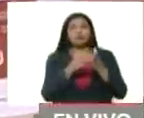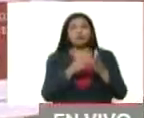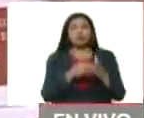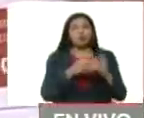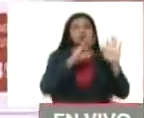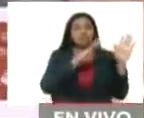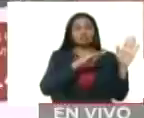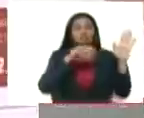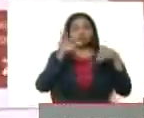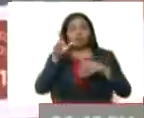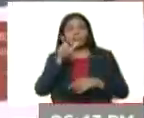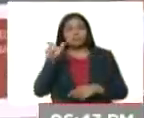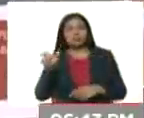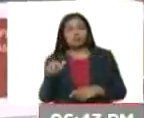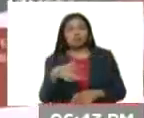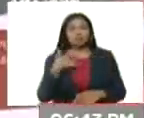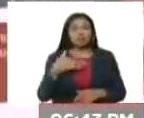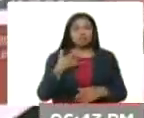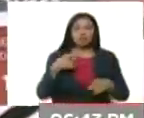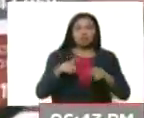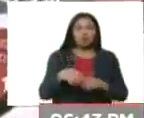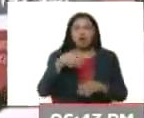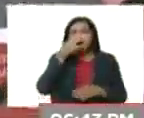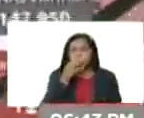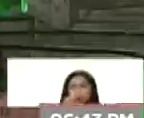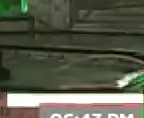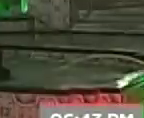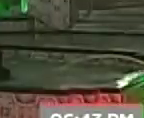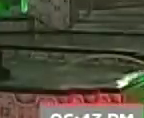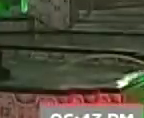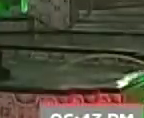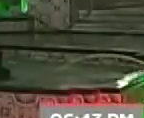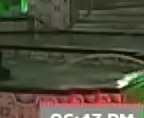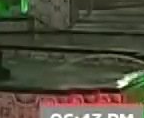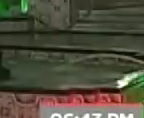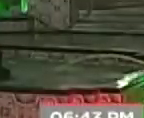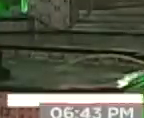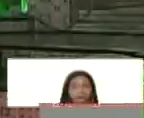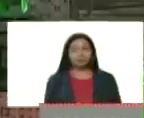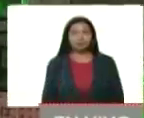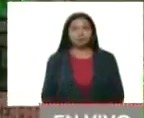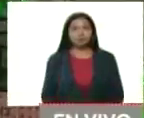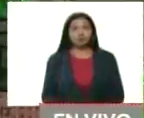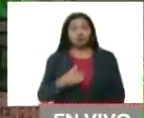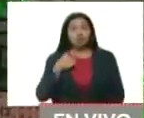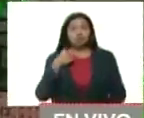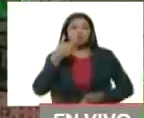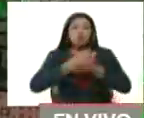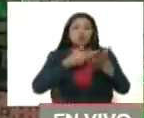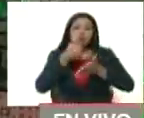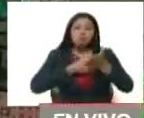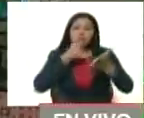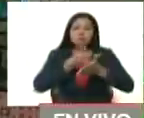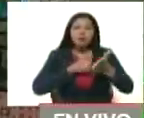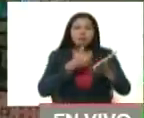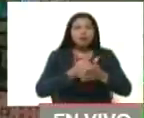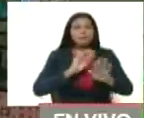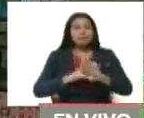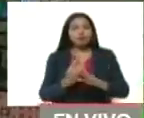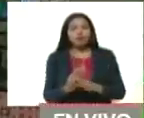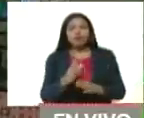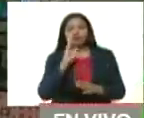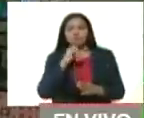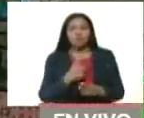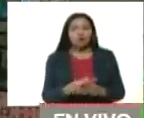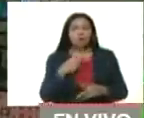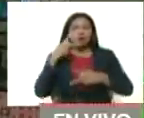21.919 personas que tienen síntomas gripales diversos. Y aquí quiero hacer un comentario e insistir en que no